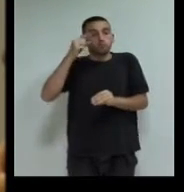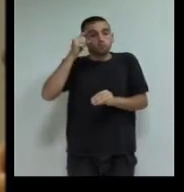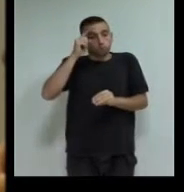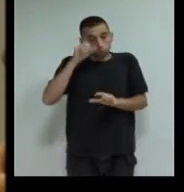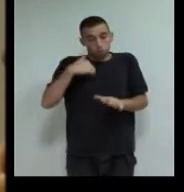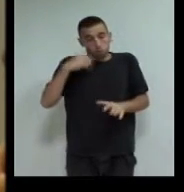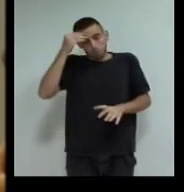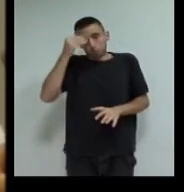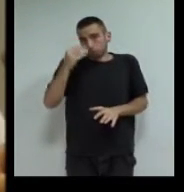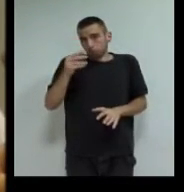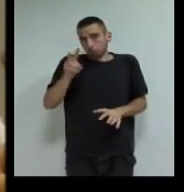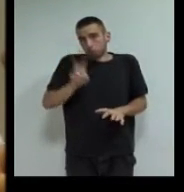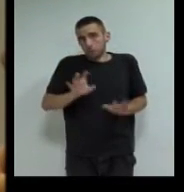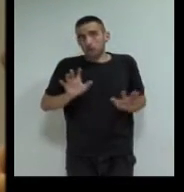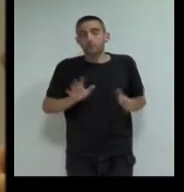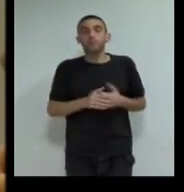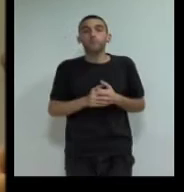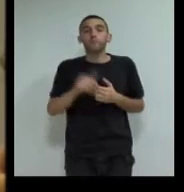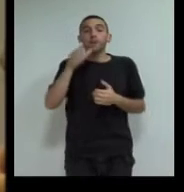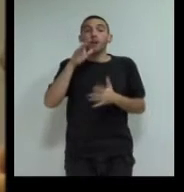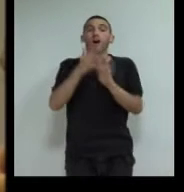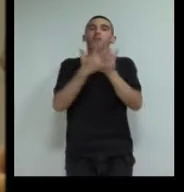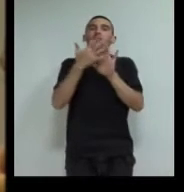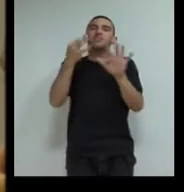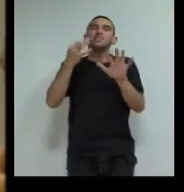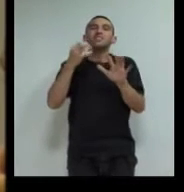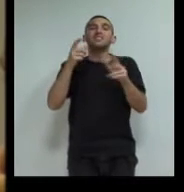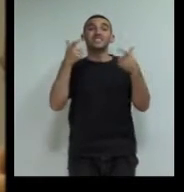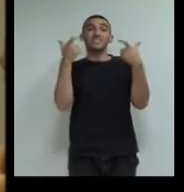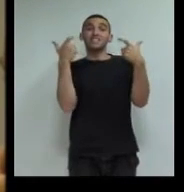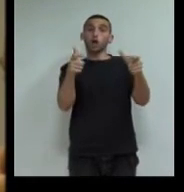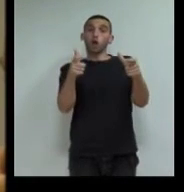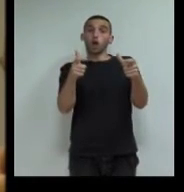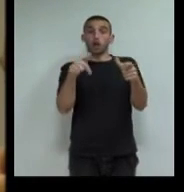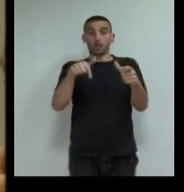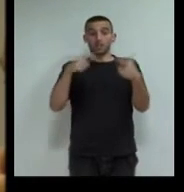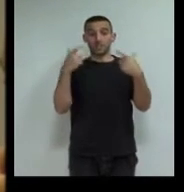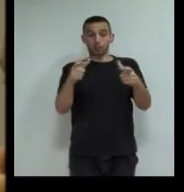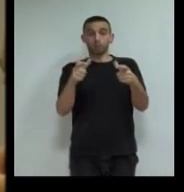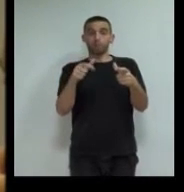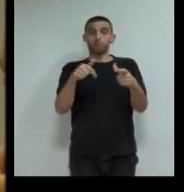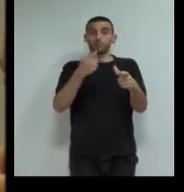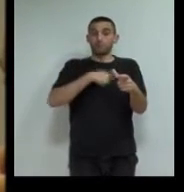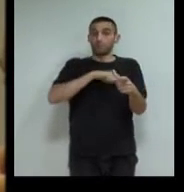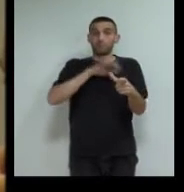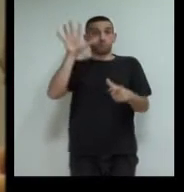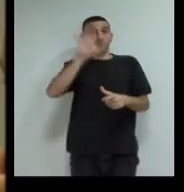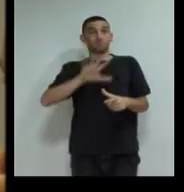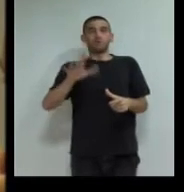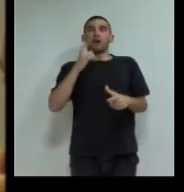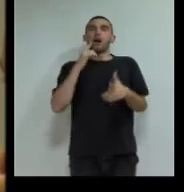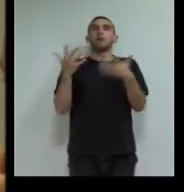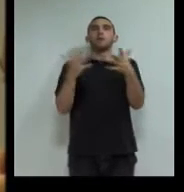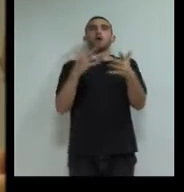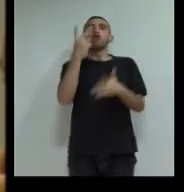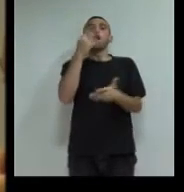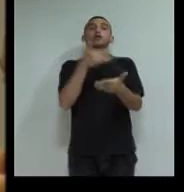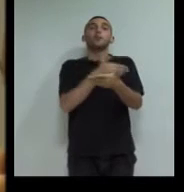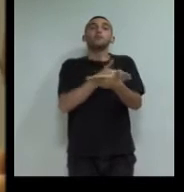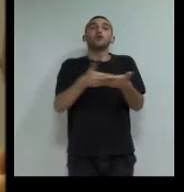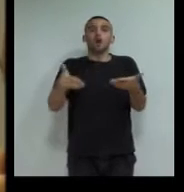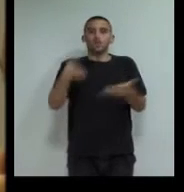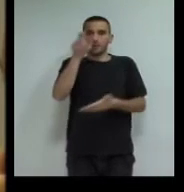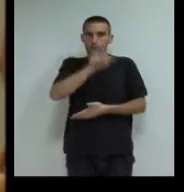oportuno. Estamos hablando de un sector que en España, como conoceremos muchos de los que estamos aquí, aproximadamente son 2 millones de